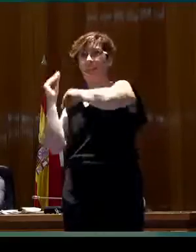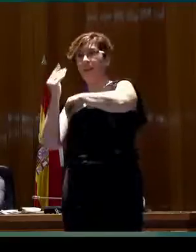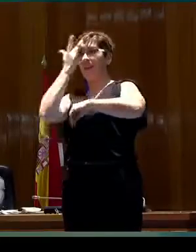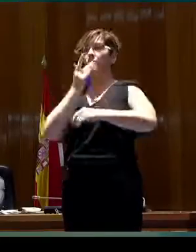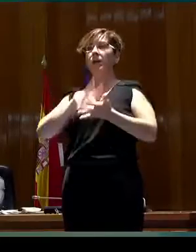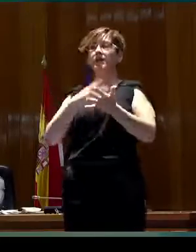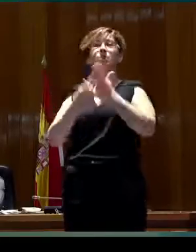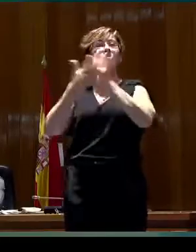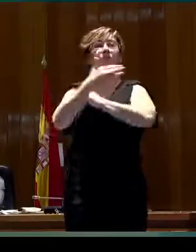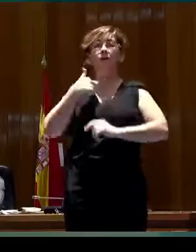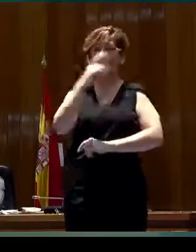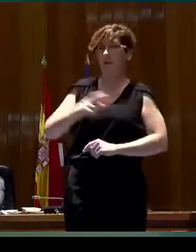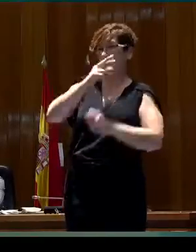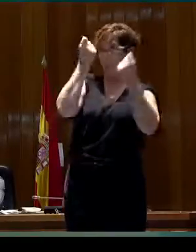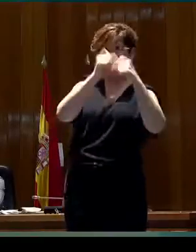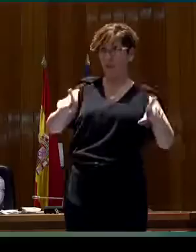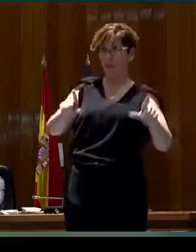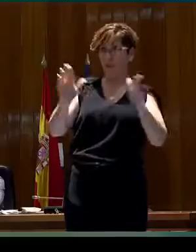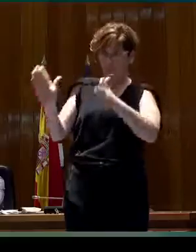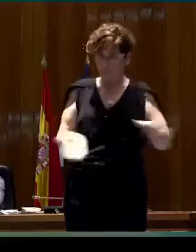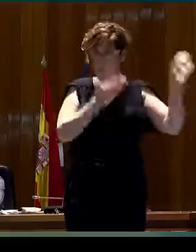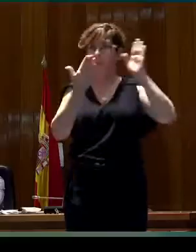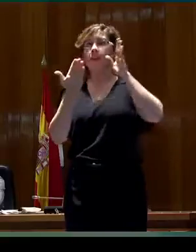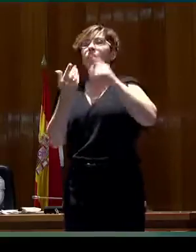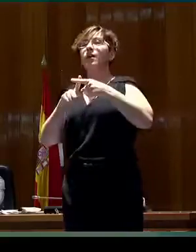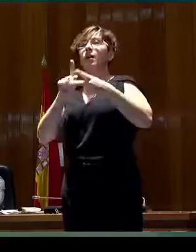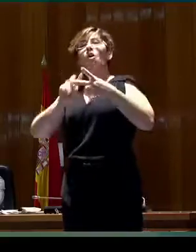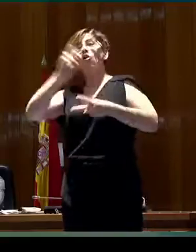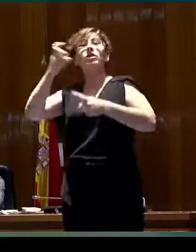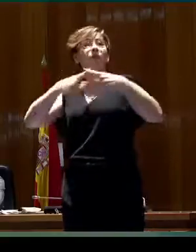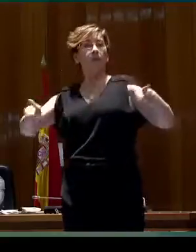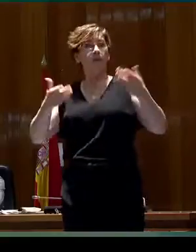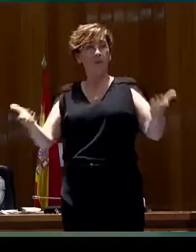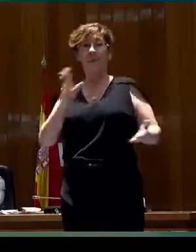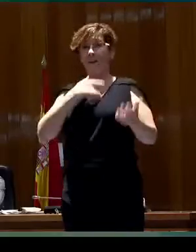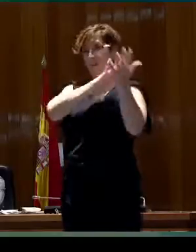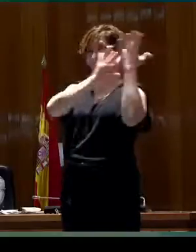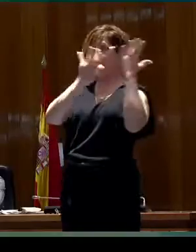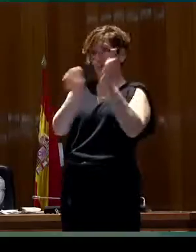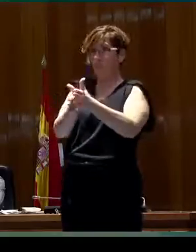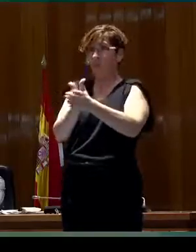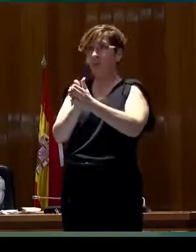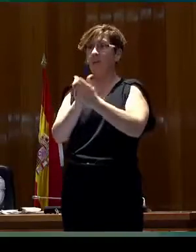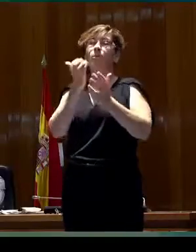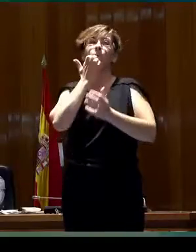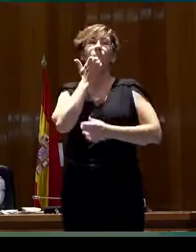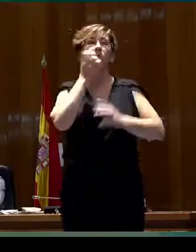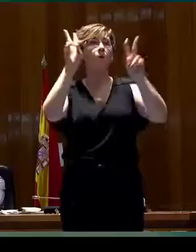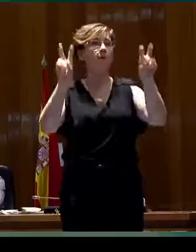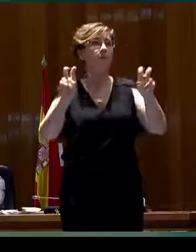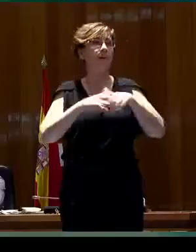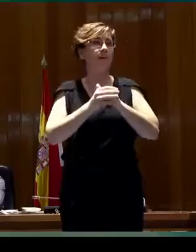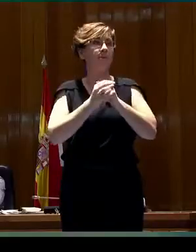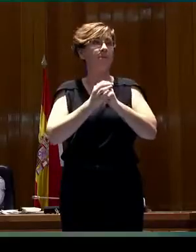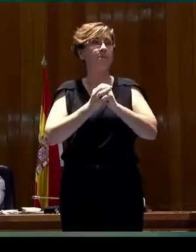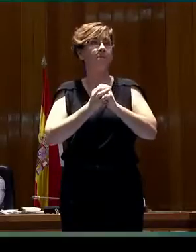ello. Más diferencias, pues aquellas que impone, como decía el profesor Reyes, alguna cuestión sobre la forma